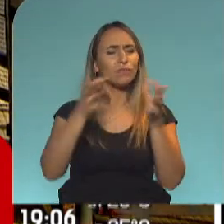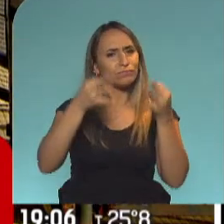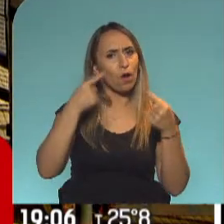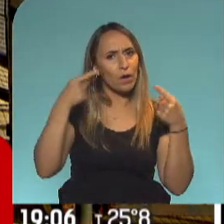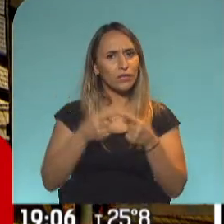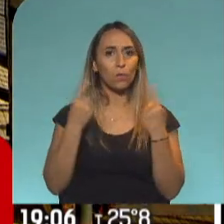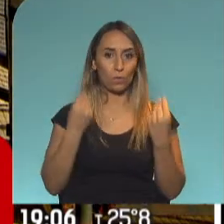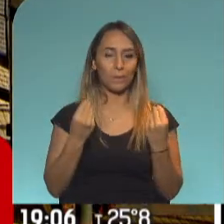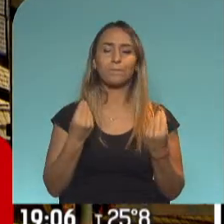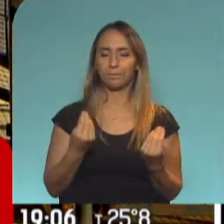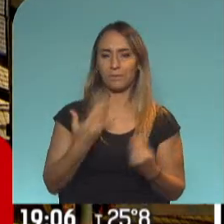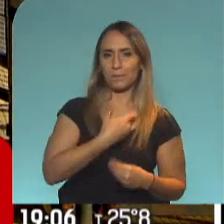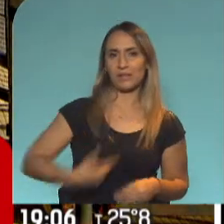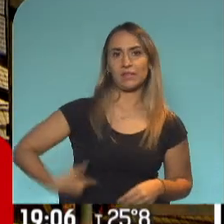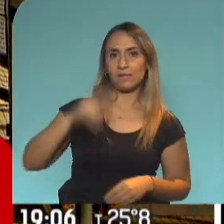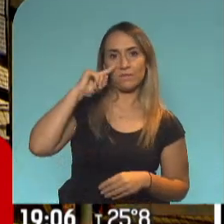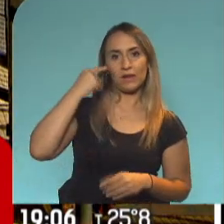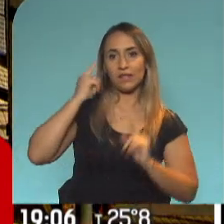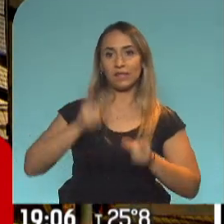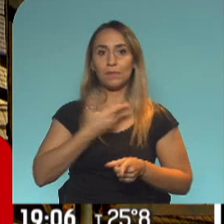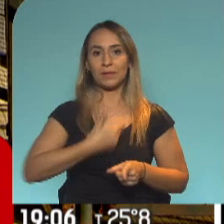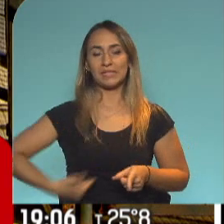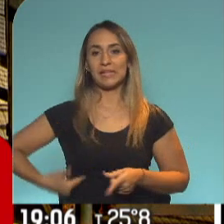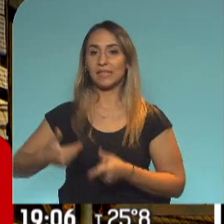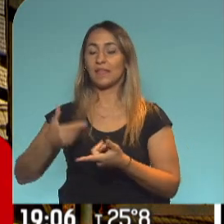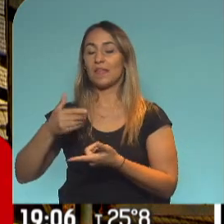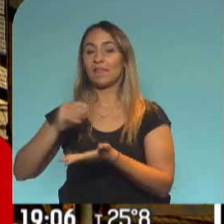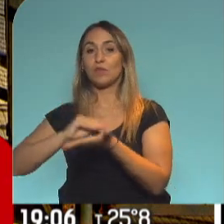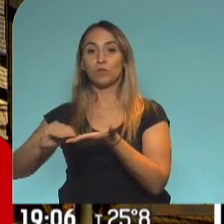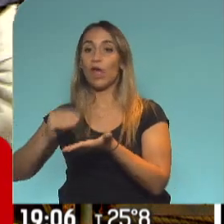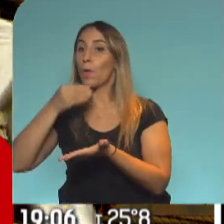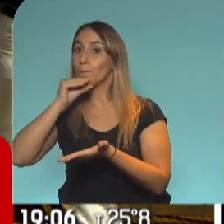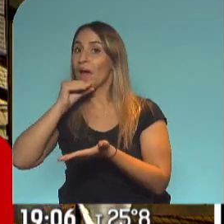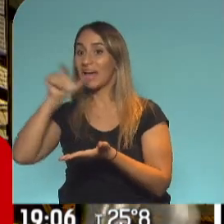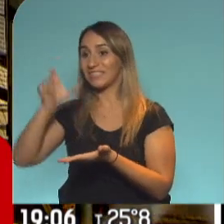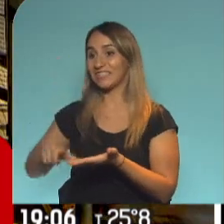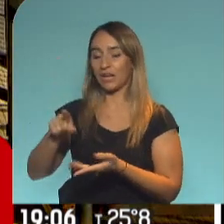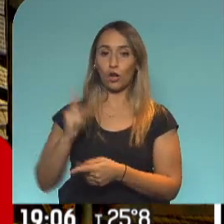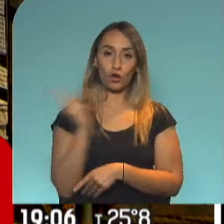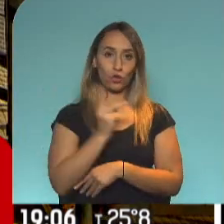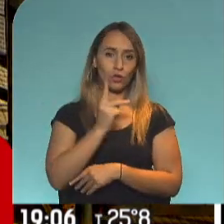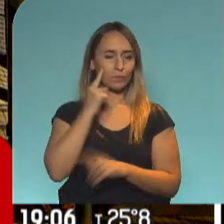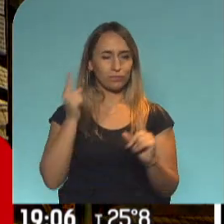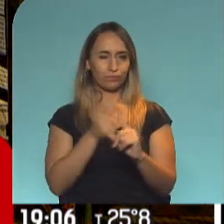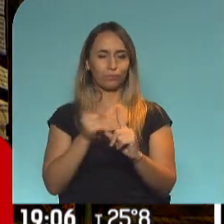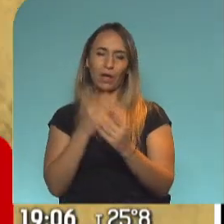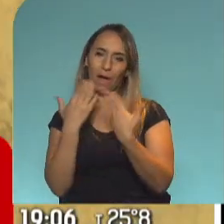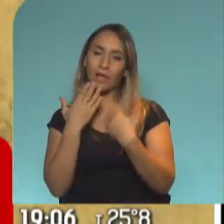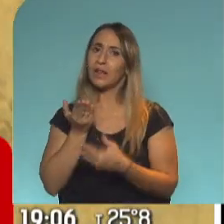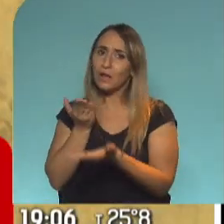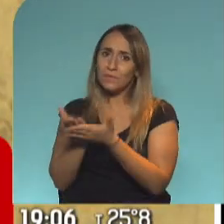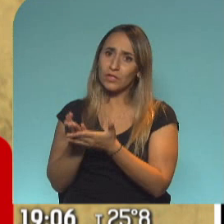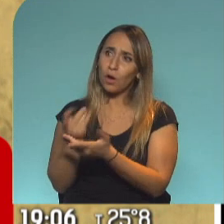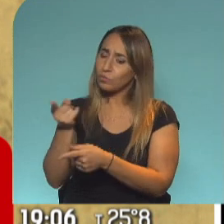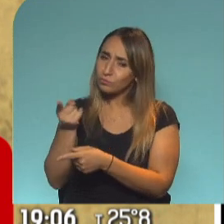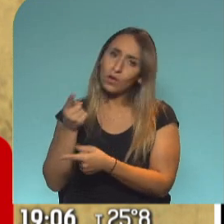una conversación entre el presidente Alberto Fernández y el presidente de la Cámara de Diputados, Sergio Massa, donde le pidió que ese control, esa tarea que quiere que